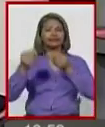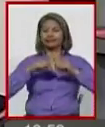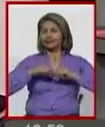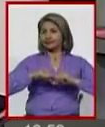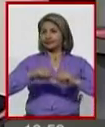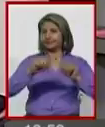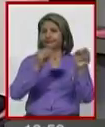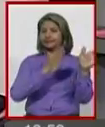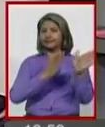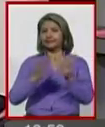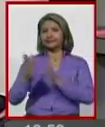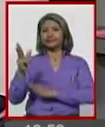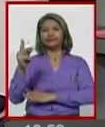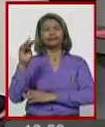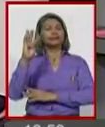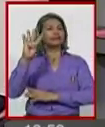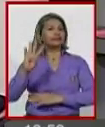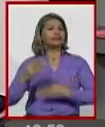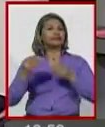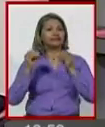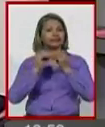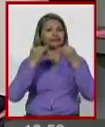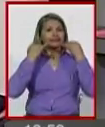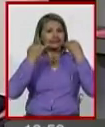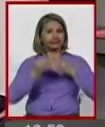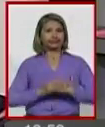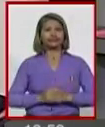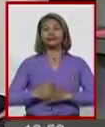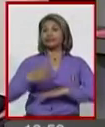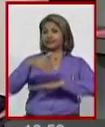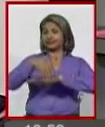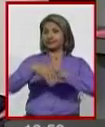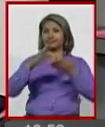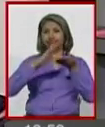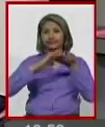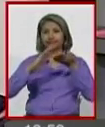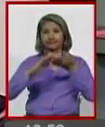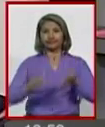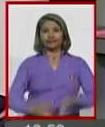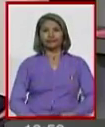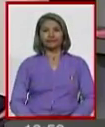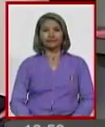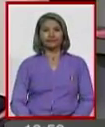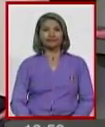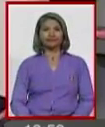invitamos a que continúe con la programación de Bolivisión. Más información en Edición Central. Permiso.